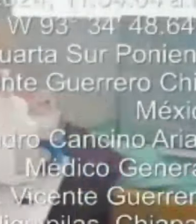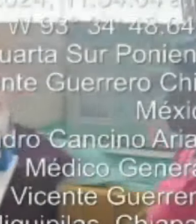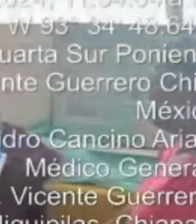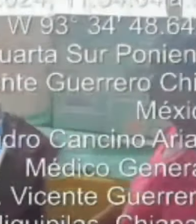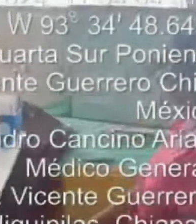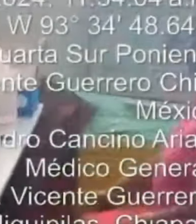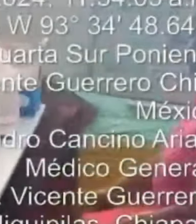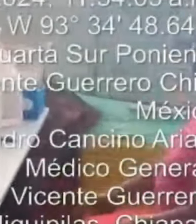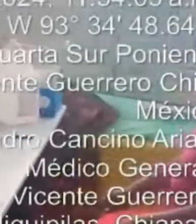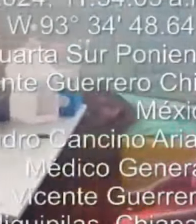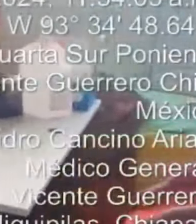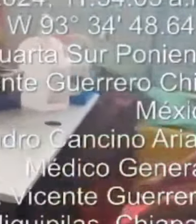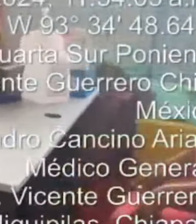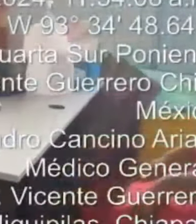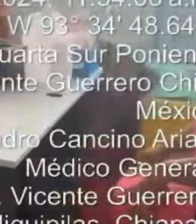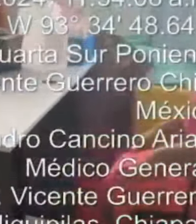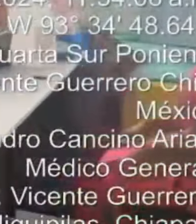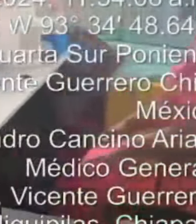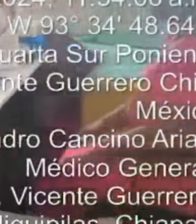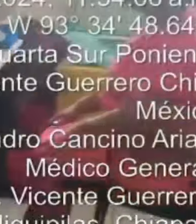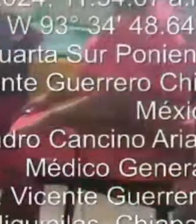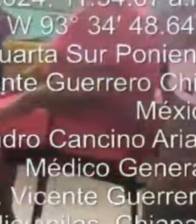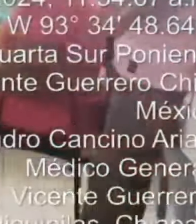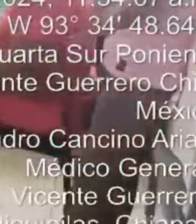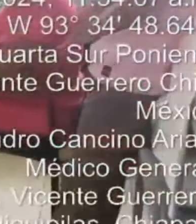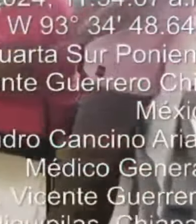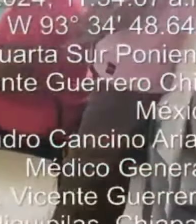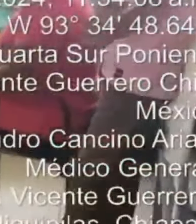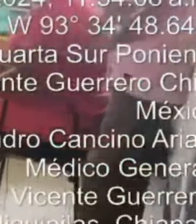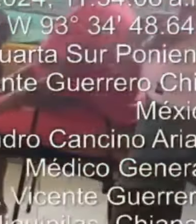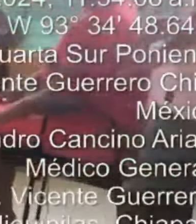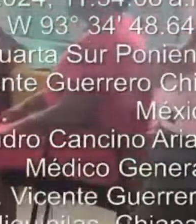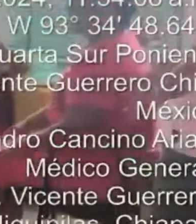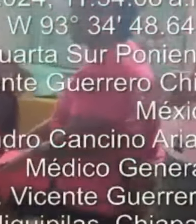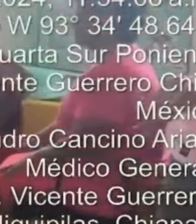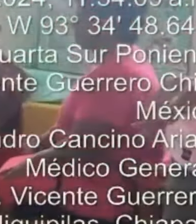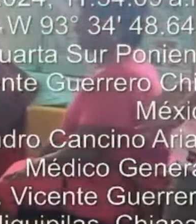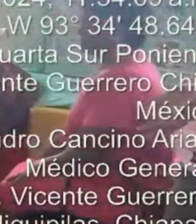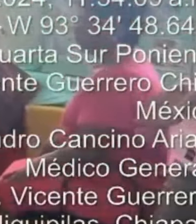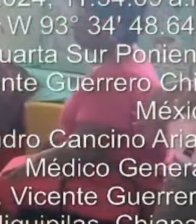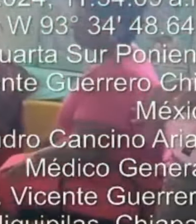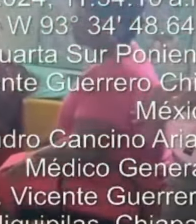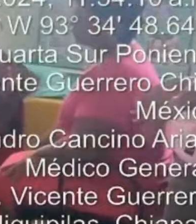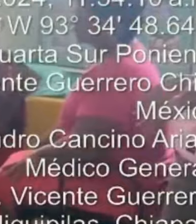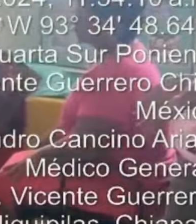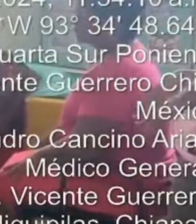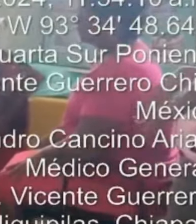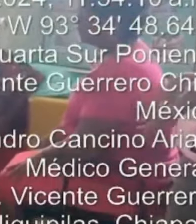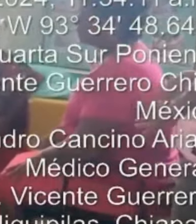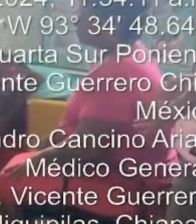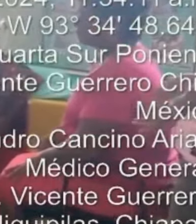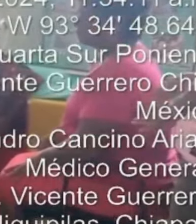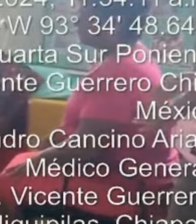mejorías como más otra cabina. Se pidieron también mesas de